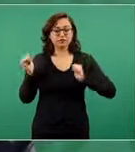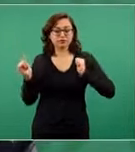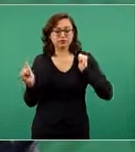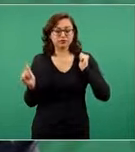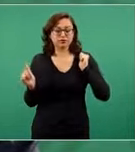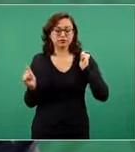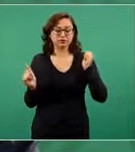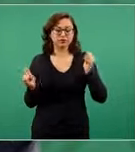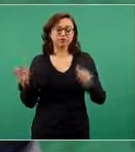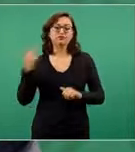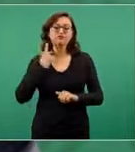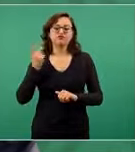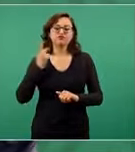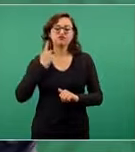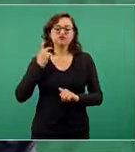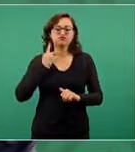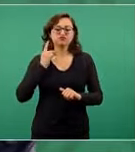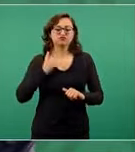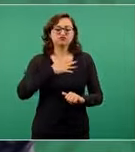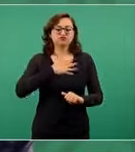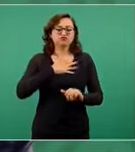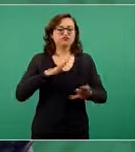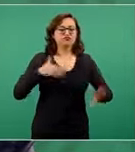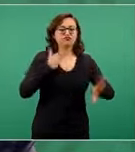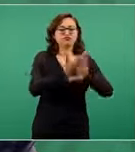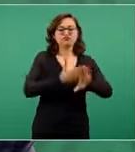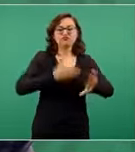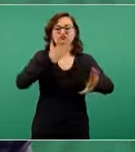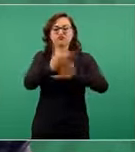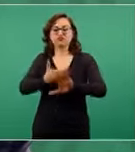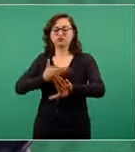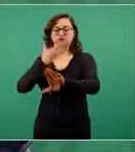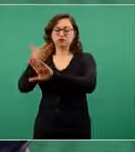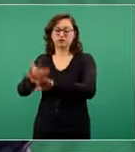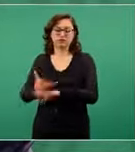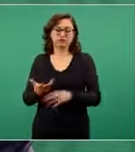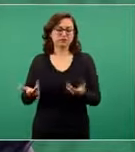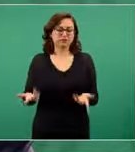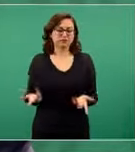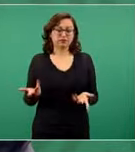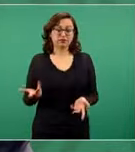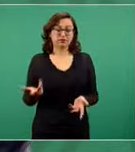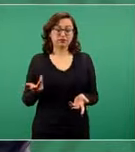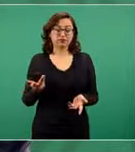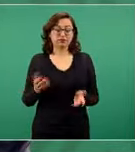para sacar raja política, como lo hicieron unos del PAN,